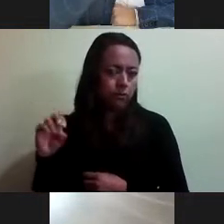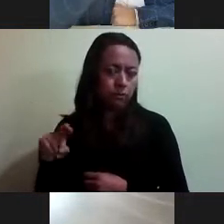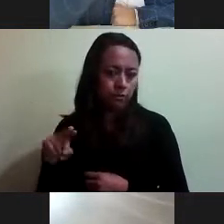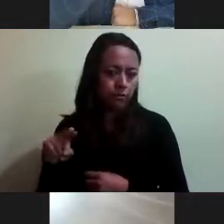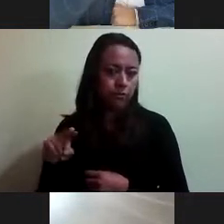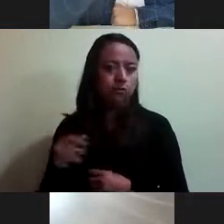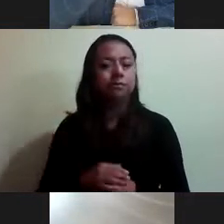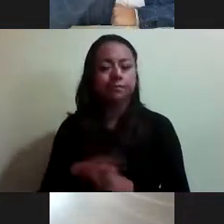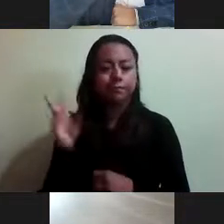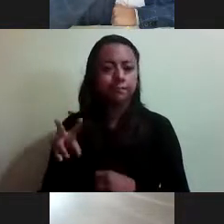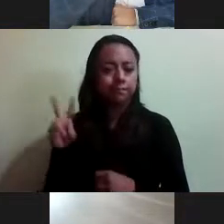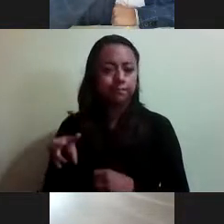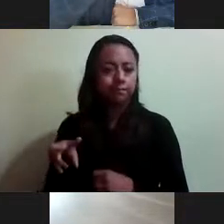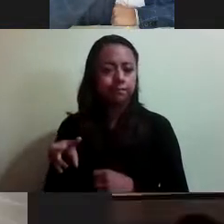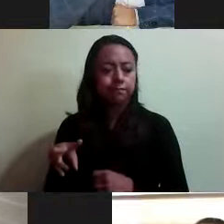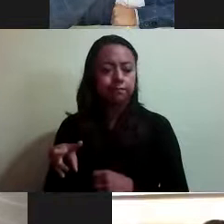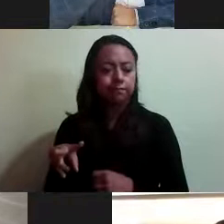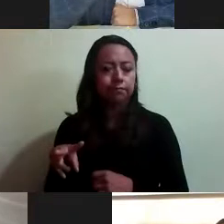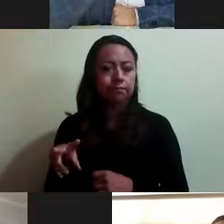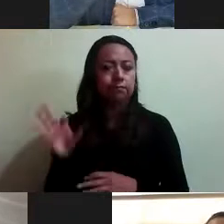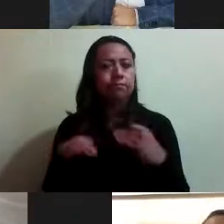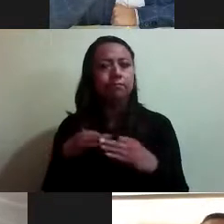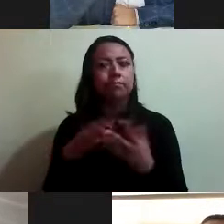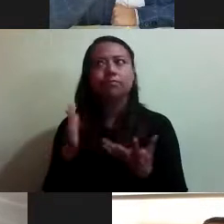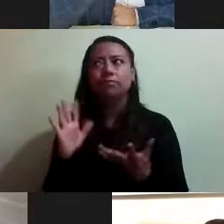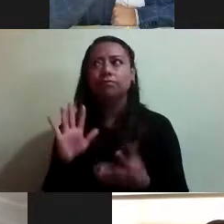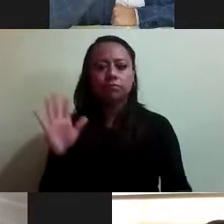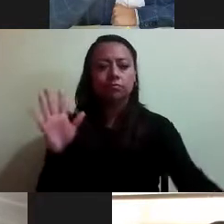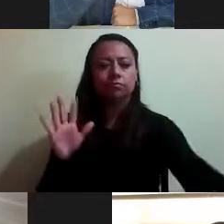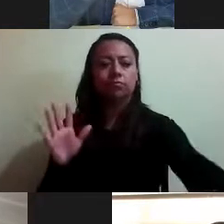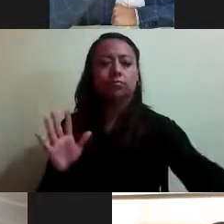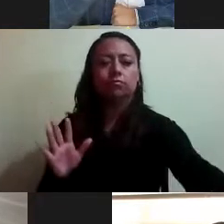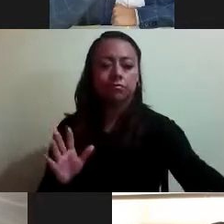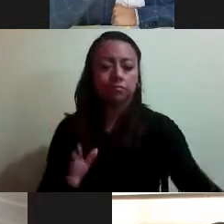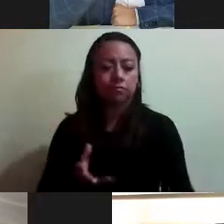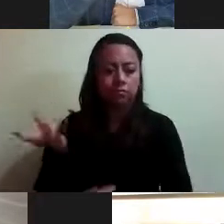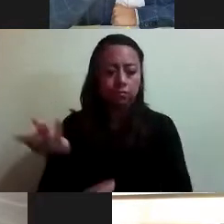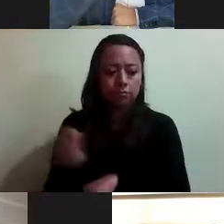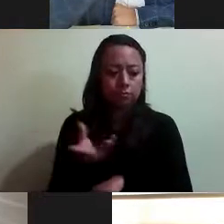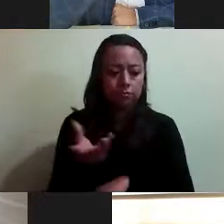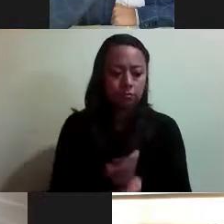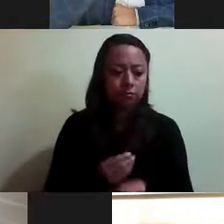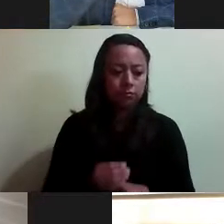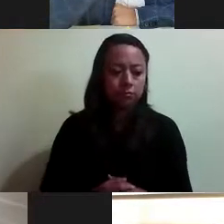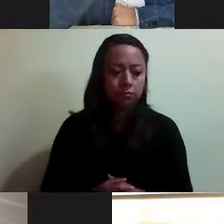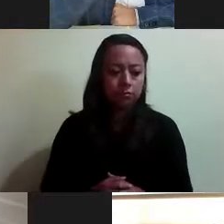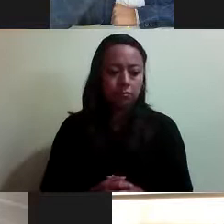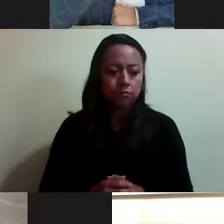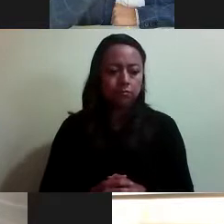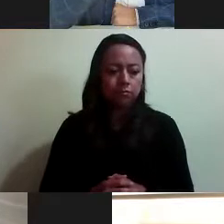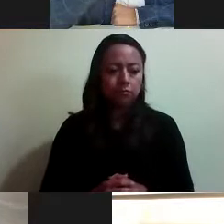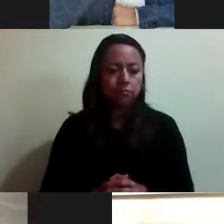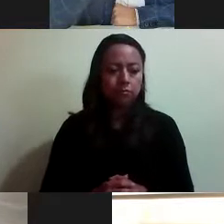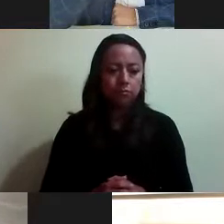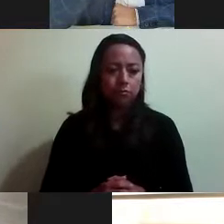Efectivamente, todo parece que es un ajuste presupuestal, porque lo que se está haciendo